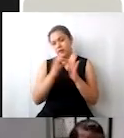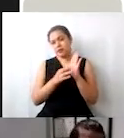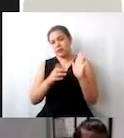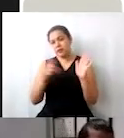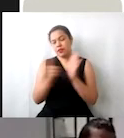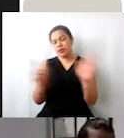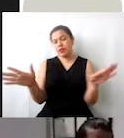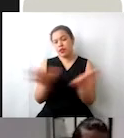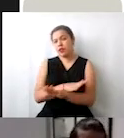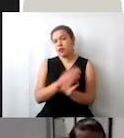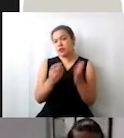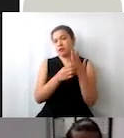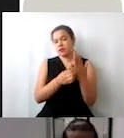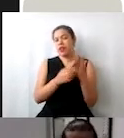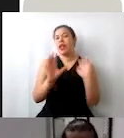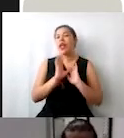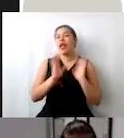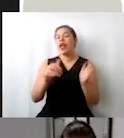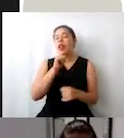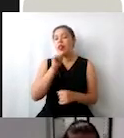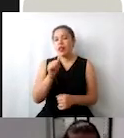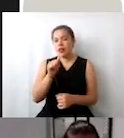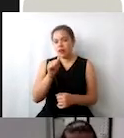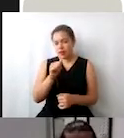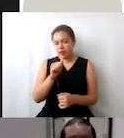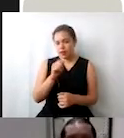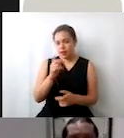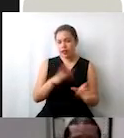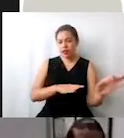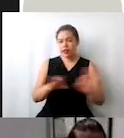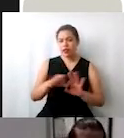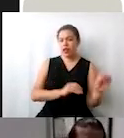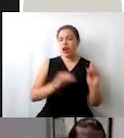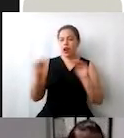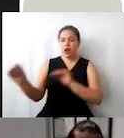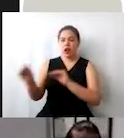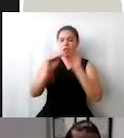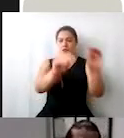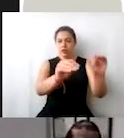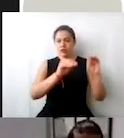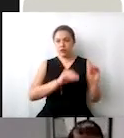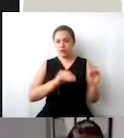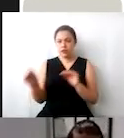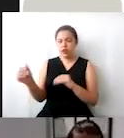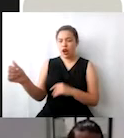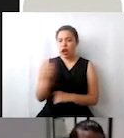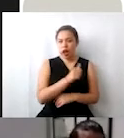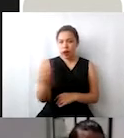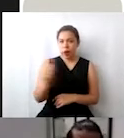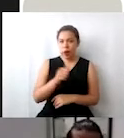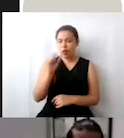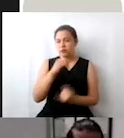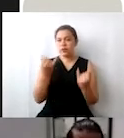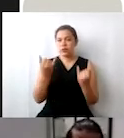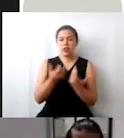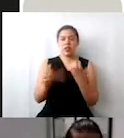y ya no puede haber entonces esta migración deliberada de trabajadores sin que haya una transmisión de bienes o activos de